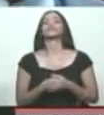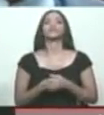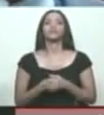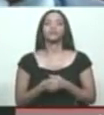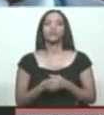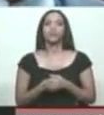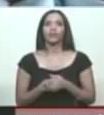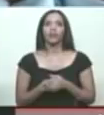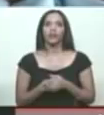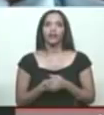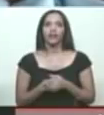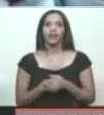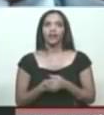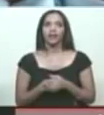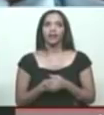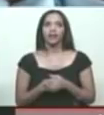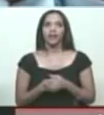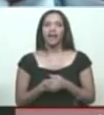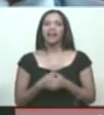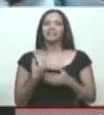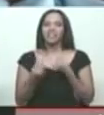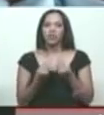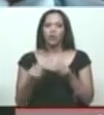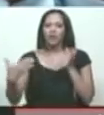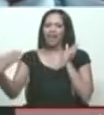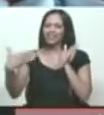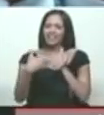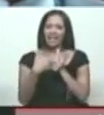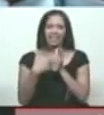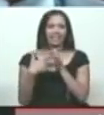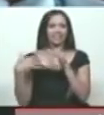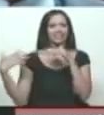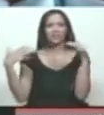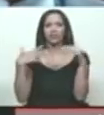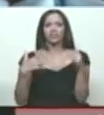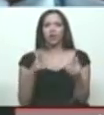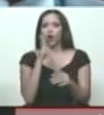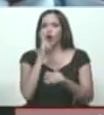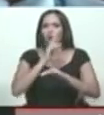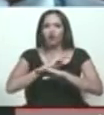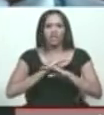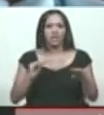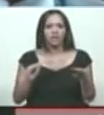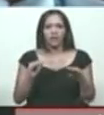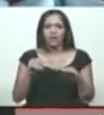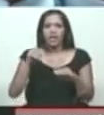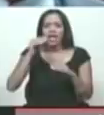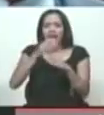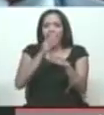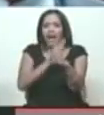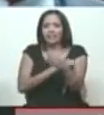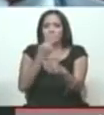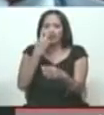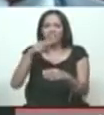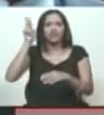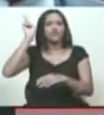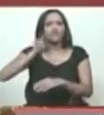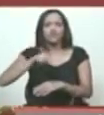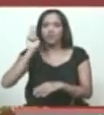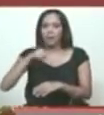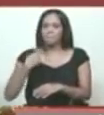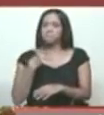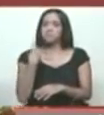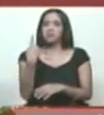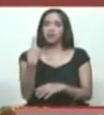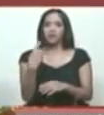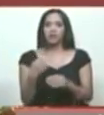Ha sido un ataque terrorista brutal, nunca antes visto. El ataque se